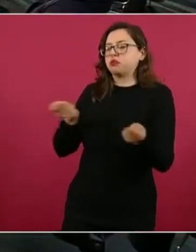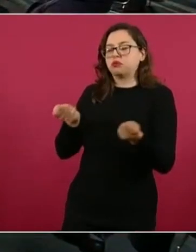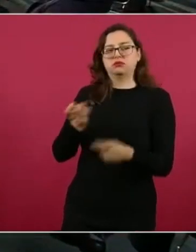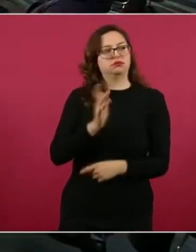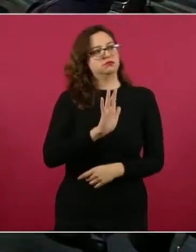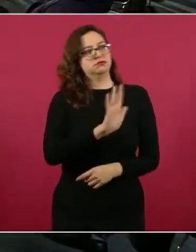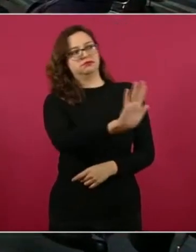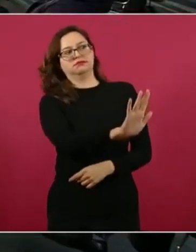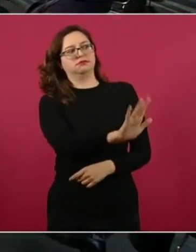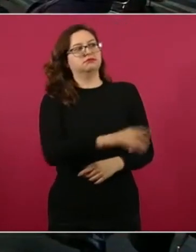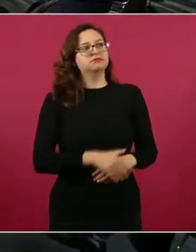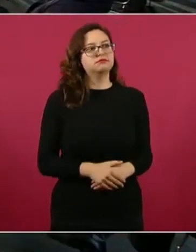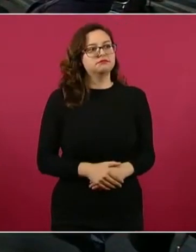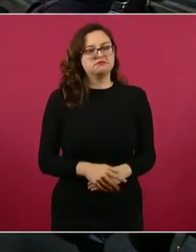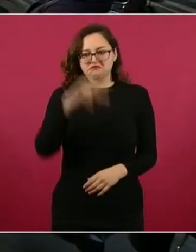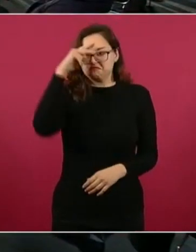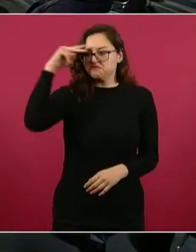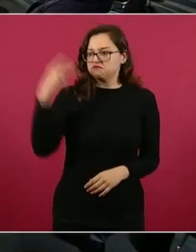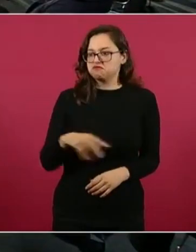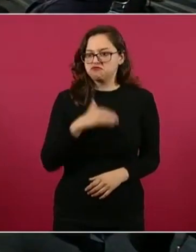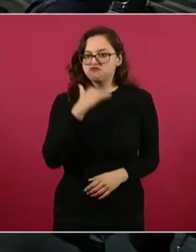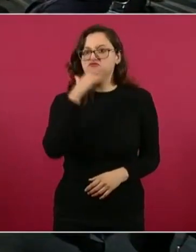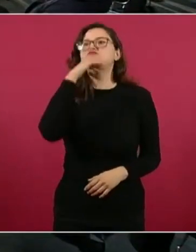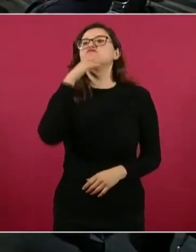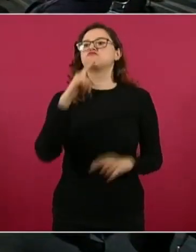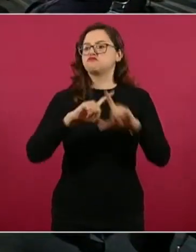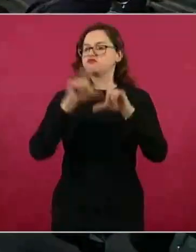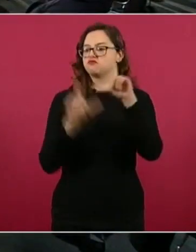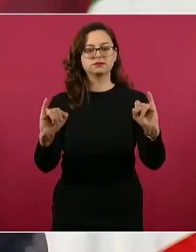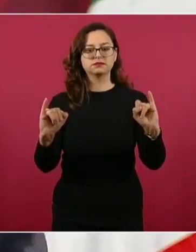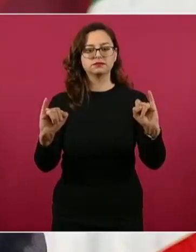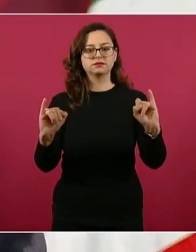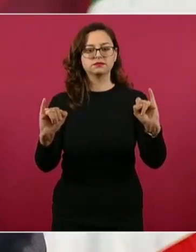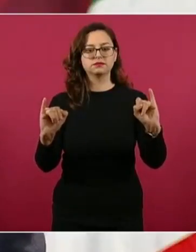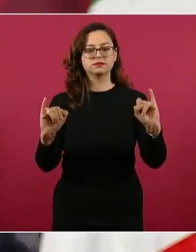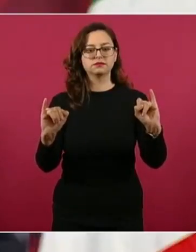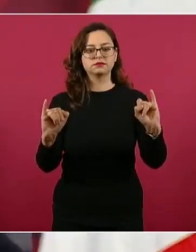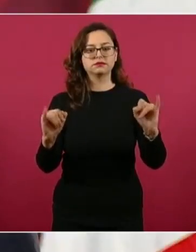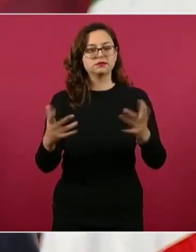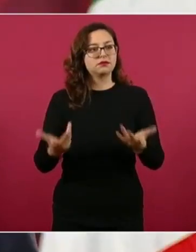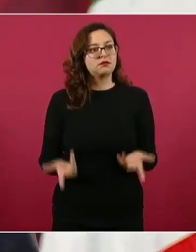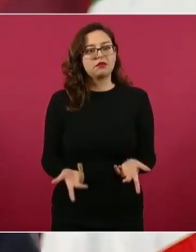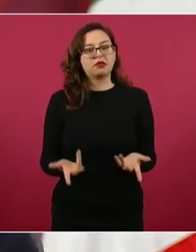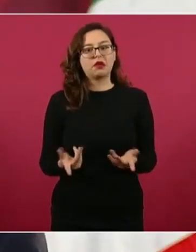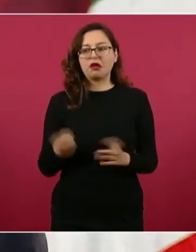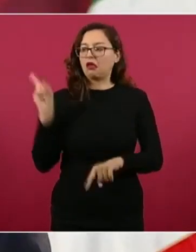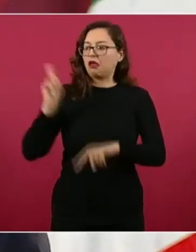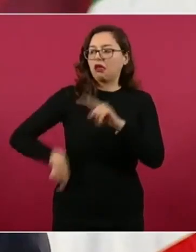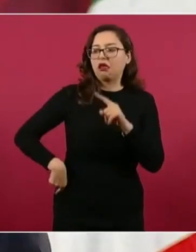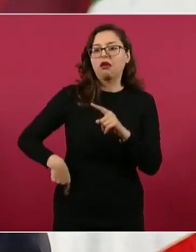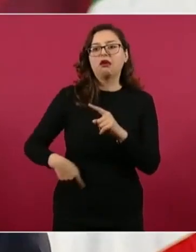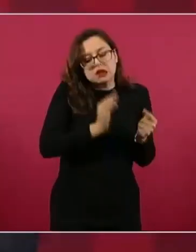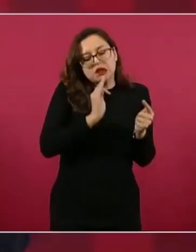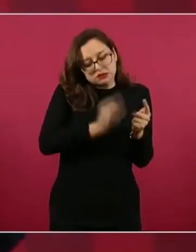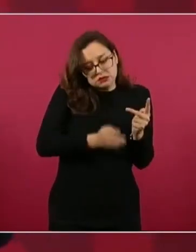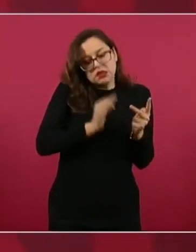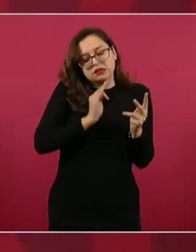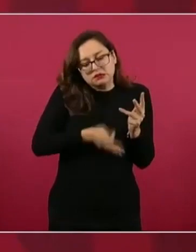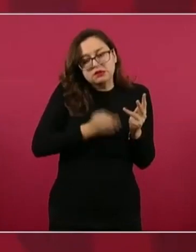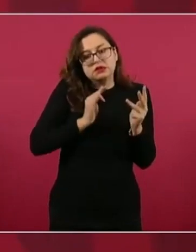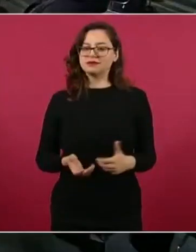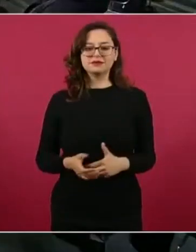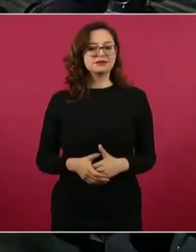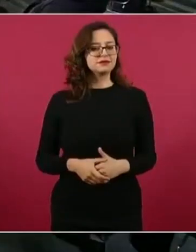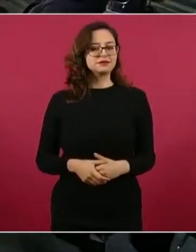Es un asunto de dignidad, es nuestra historia, no podemos traicionarnos. Entonces,